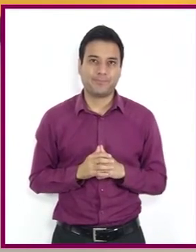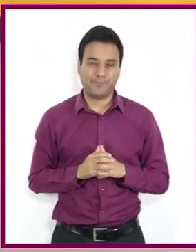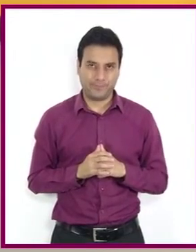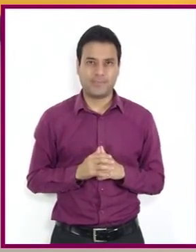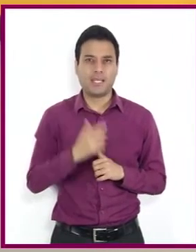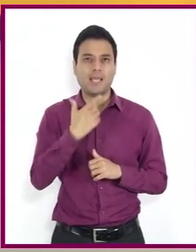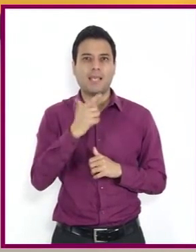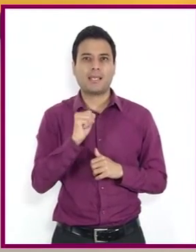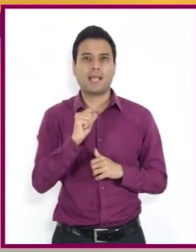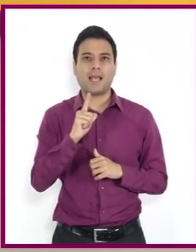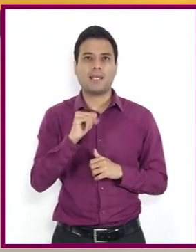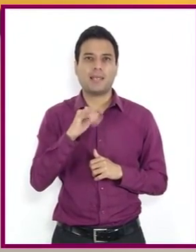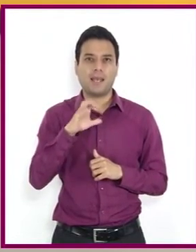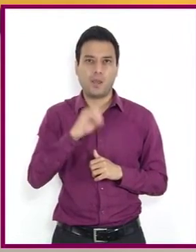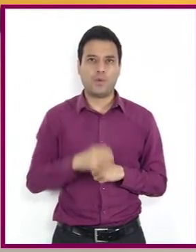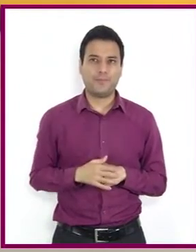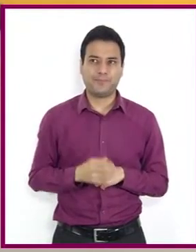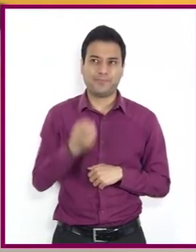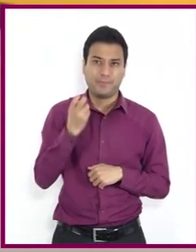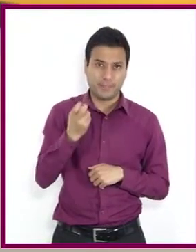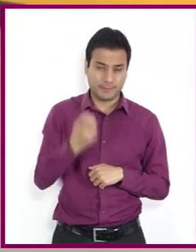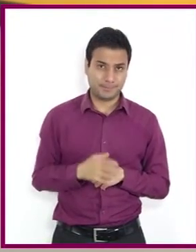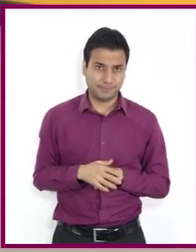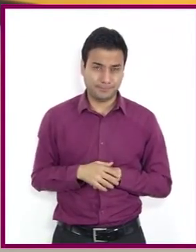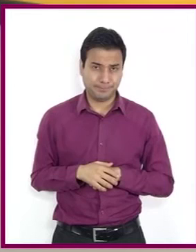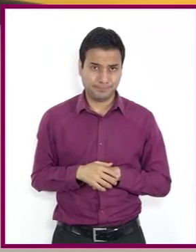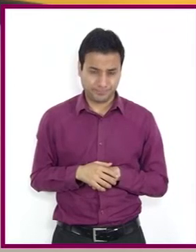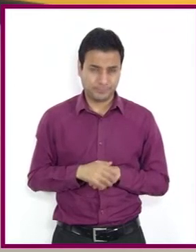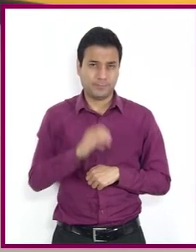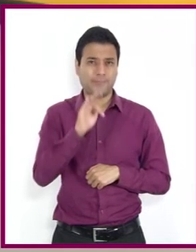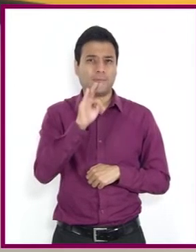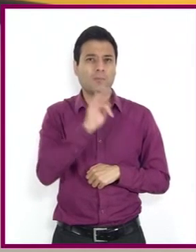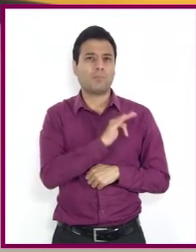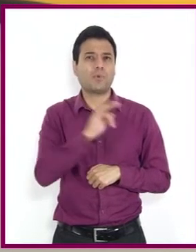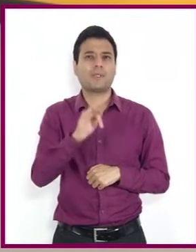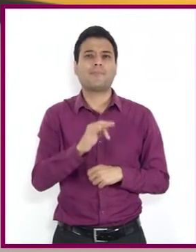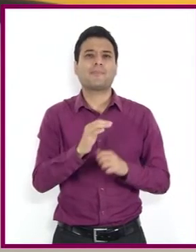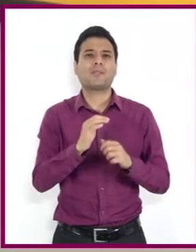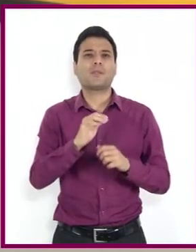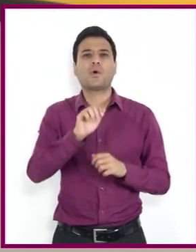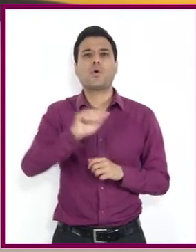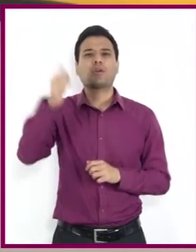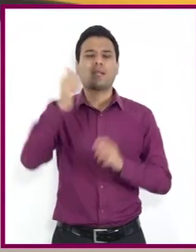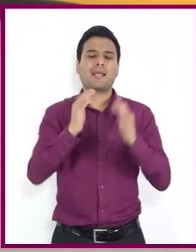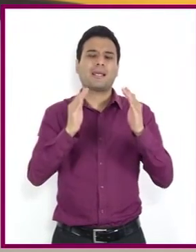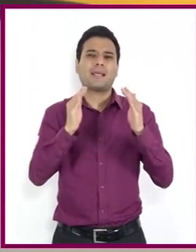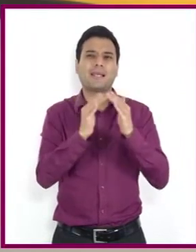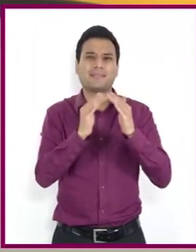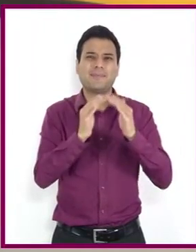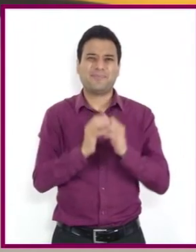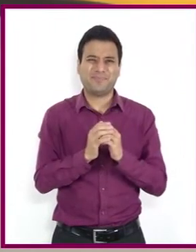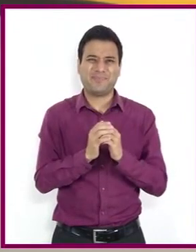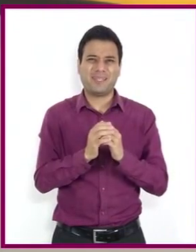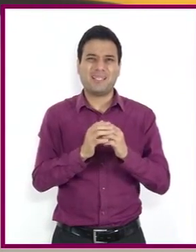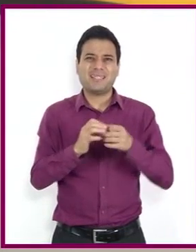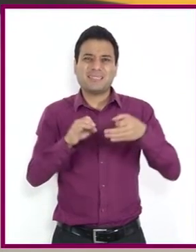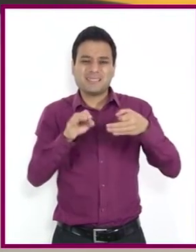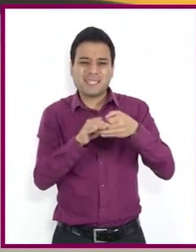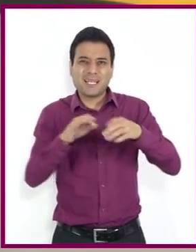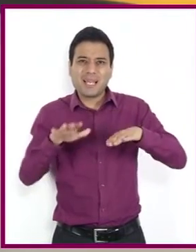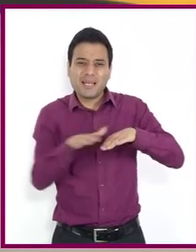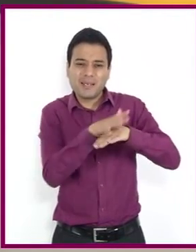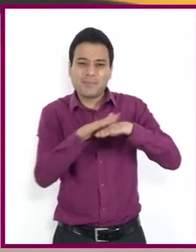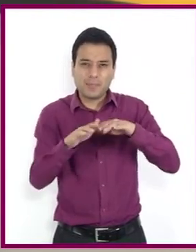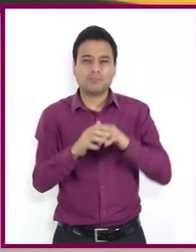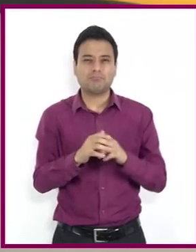Galileo, entre tanto, recibe la autorización para instalarse cerca del mar en su casa de San Giorgio. Permanecerá allí hasta